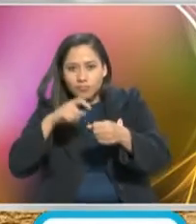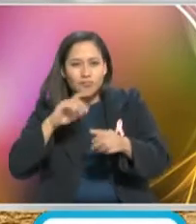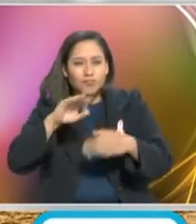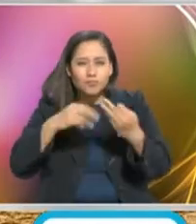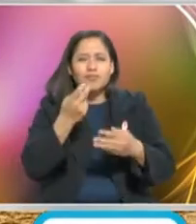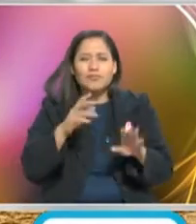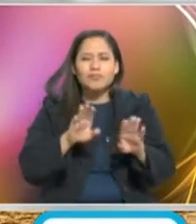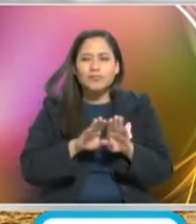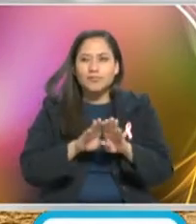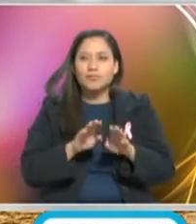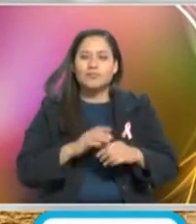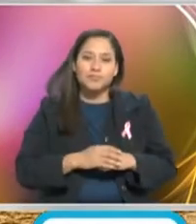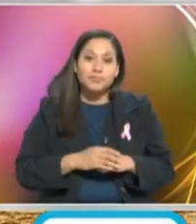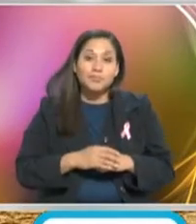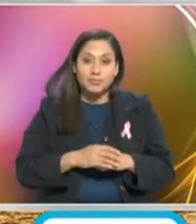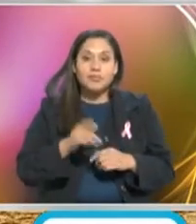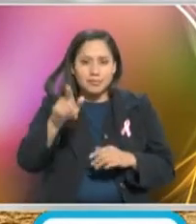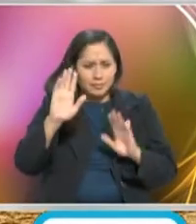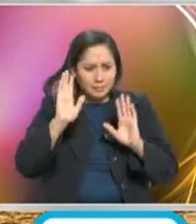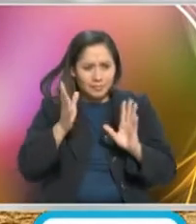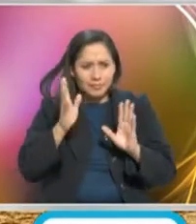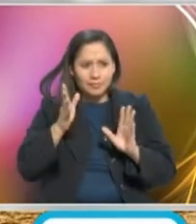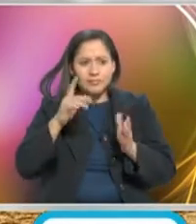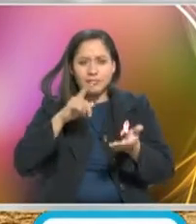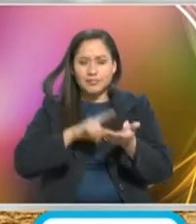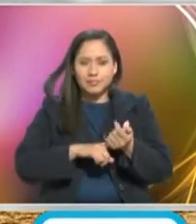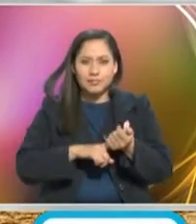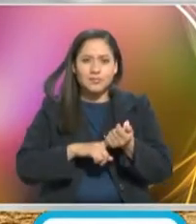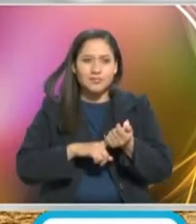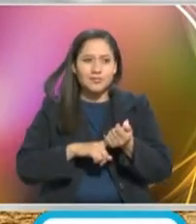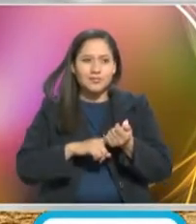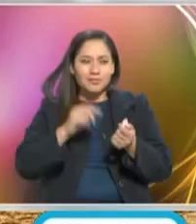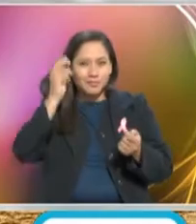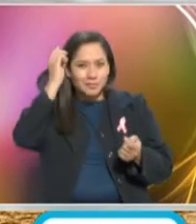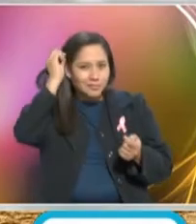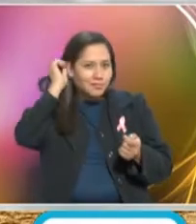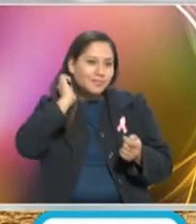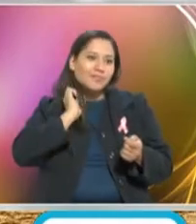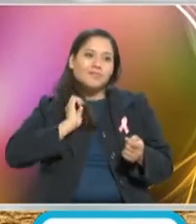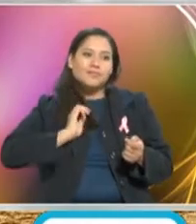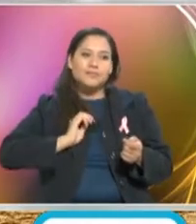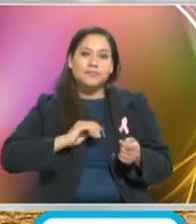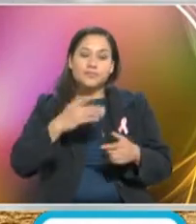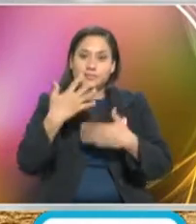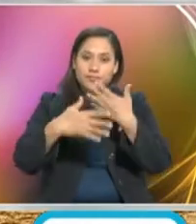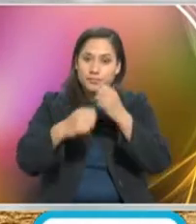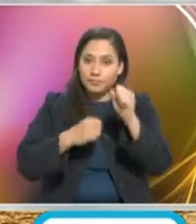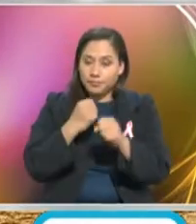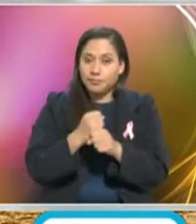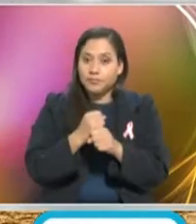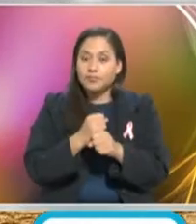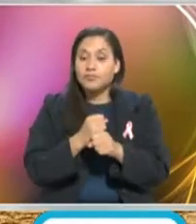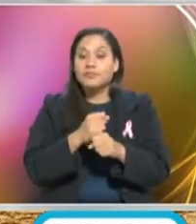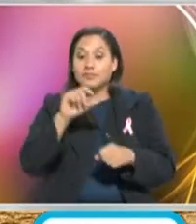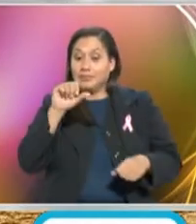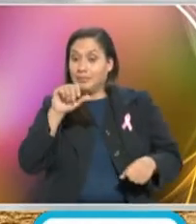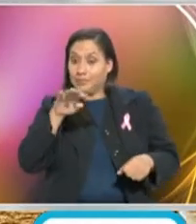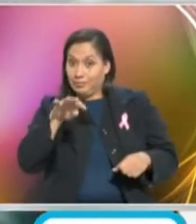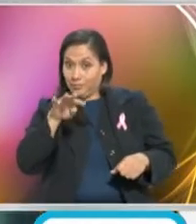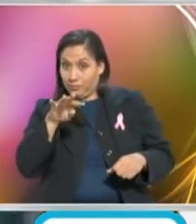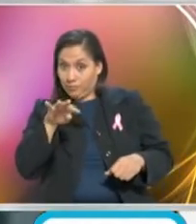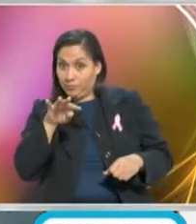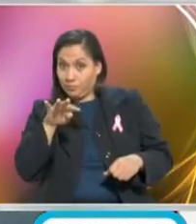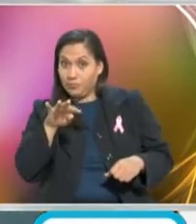esto? Pues ya lo traía. O sea, entre los 15 años y los